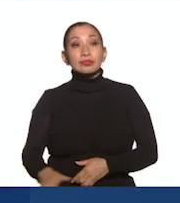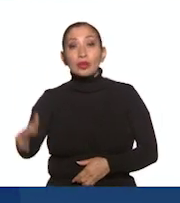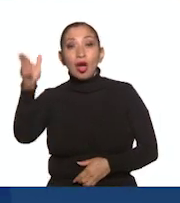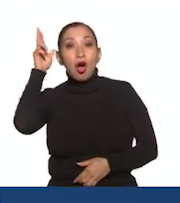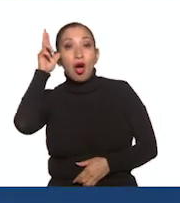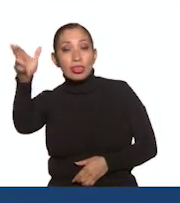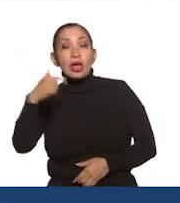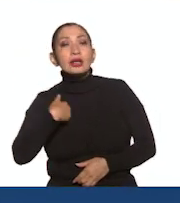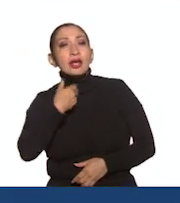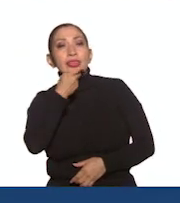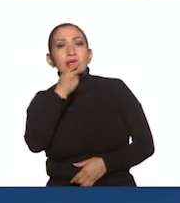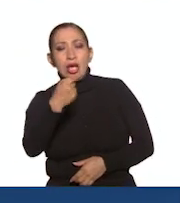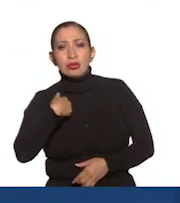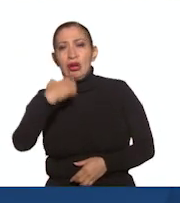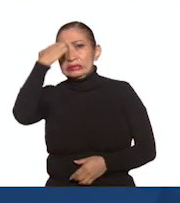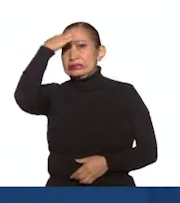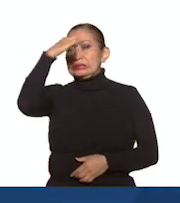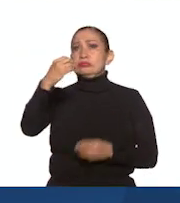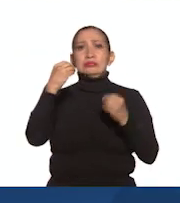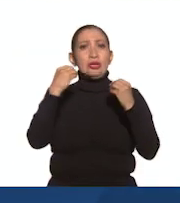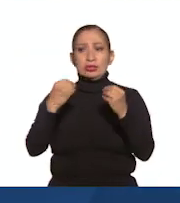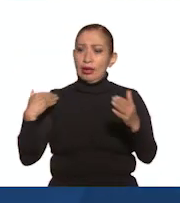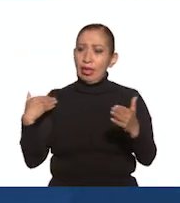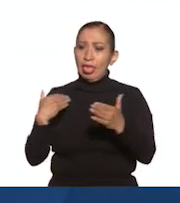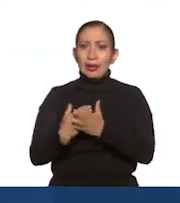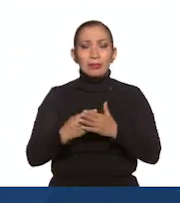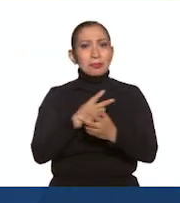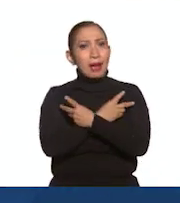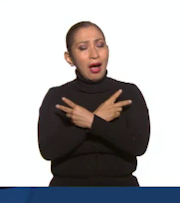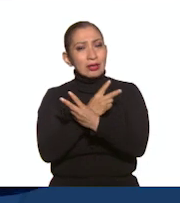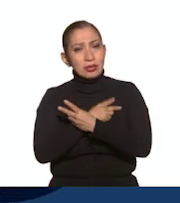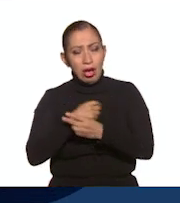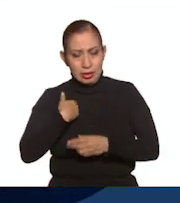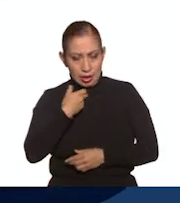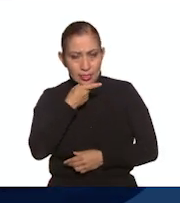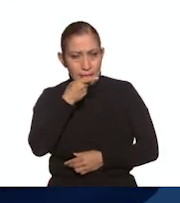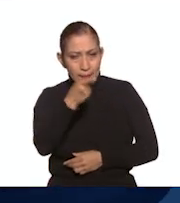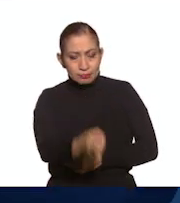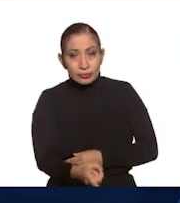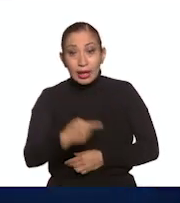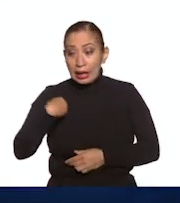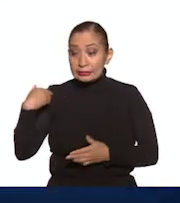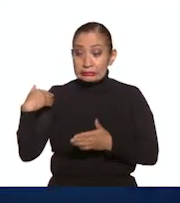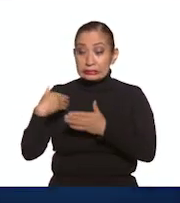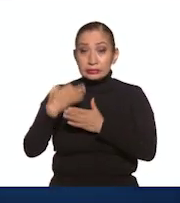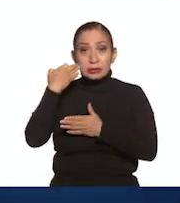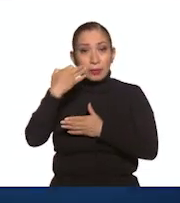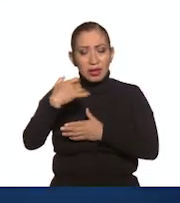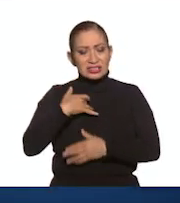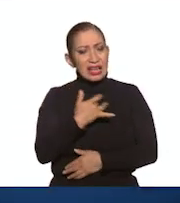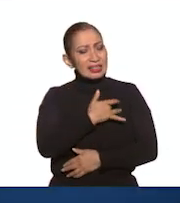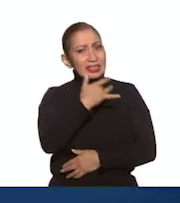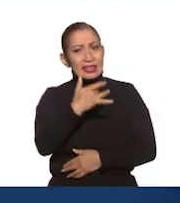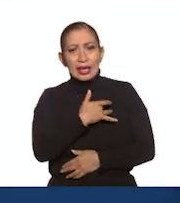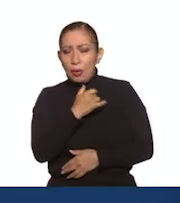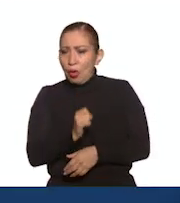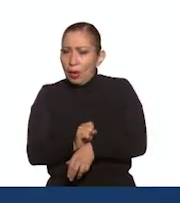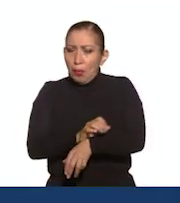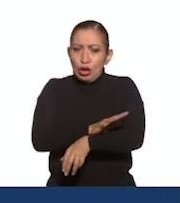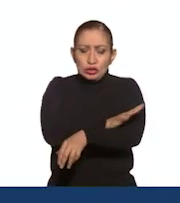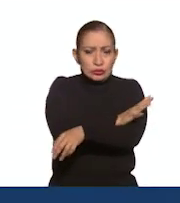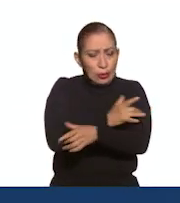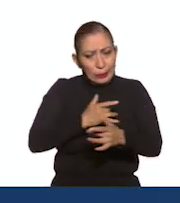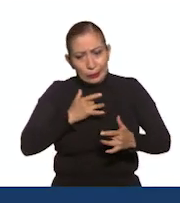Primeramente les quiero decir que los extrañé mucho durante estas vacaciones. Les quiero compartir que en todo este tiempo sentí todo tipo de emociones.